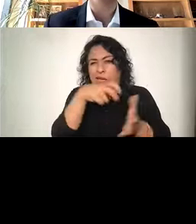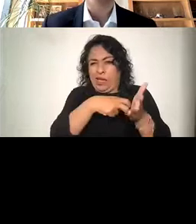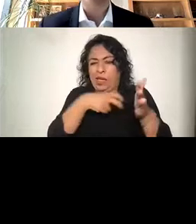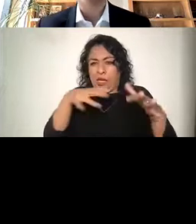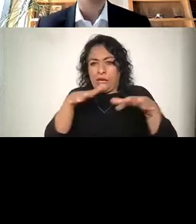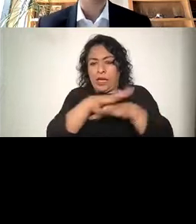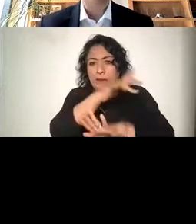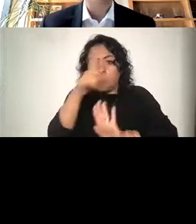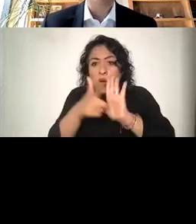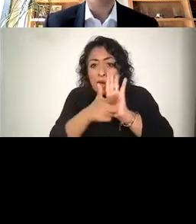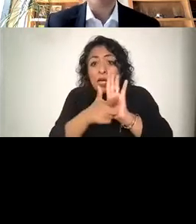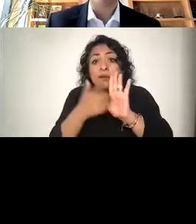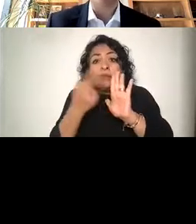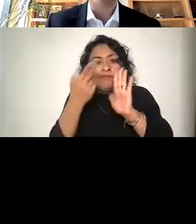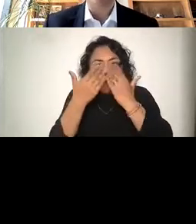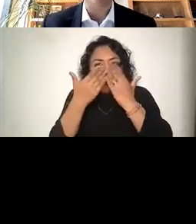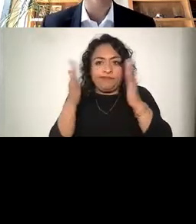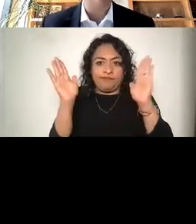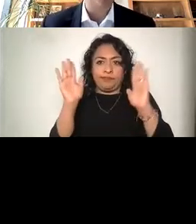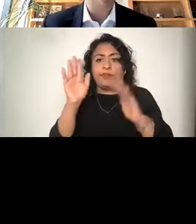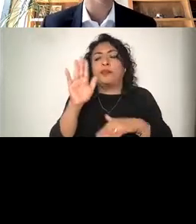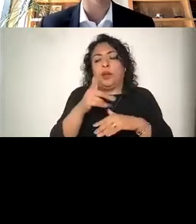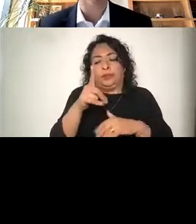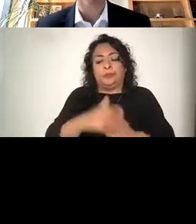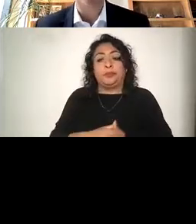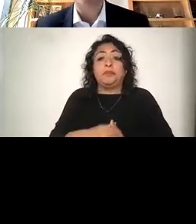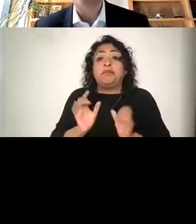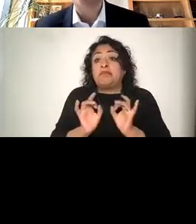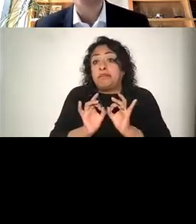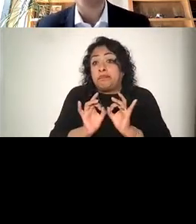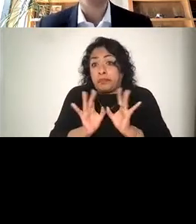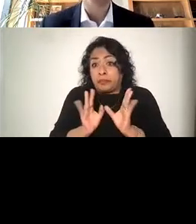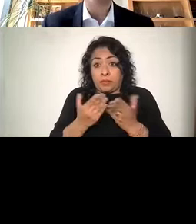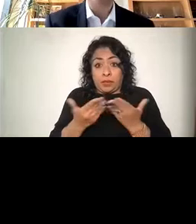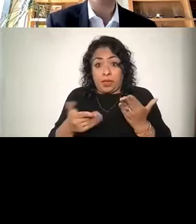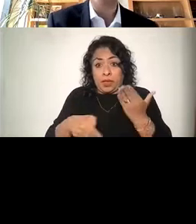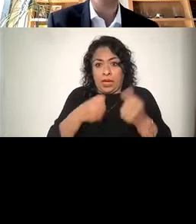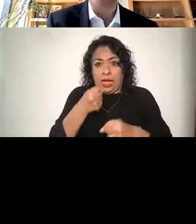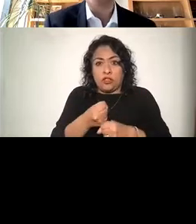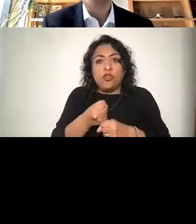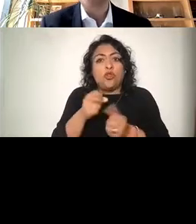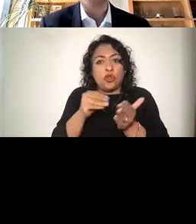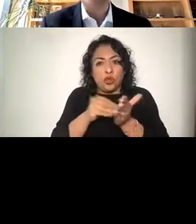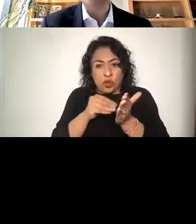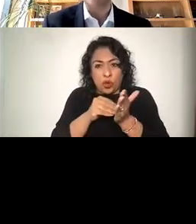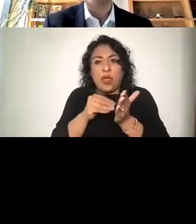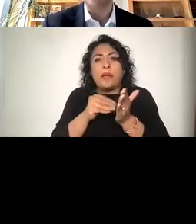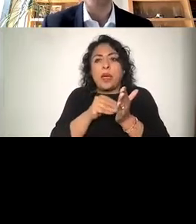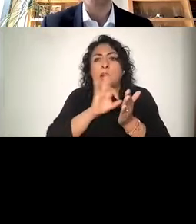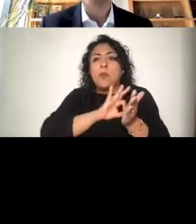sensibilización. ¿Por qué? En un momento dado, pues porque este año todavía van a poder deducir